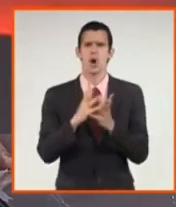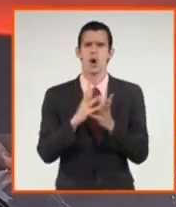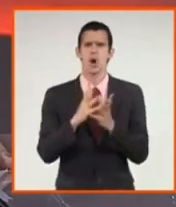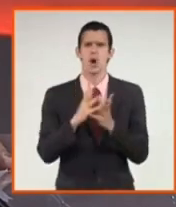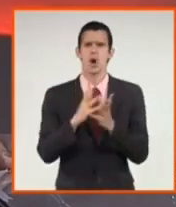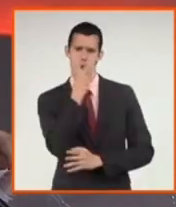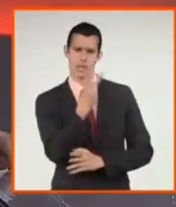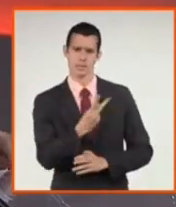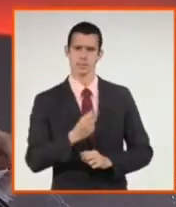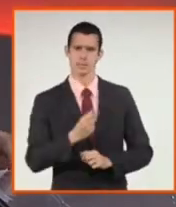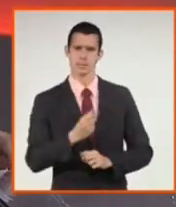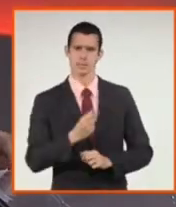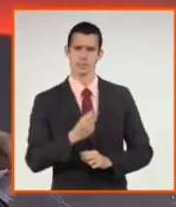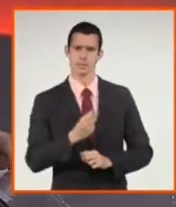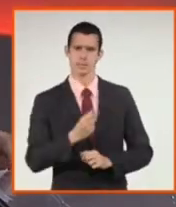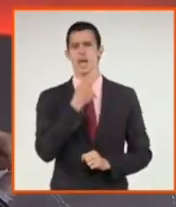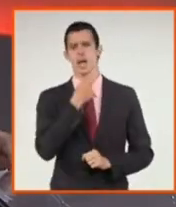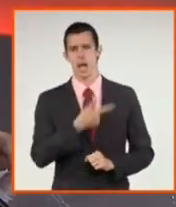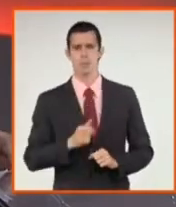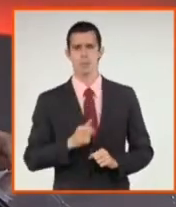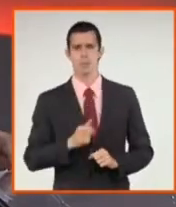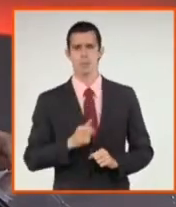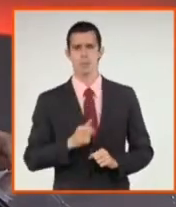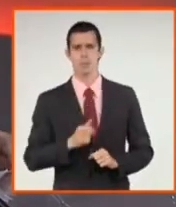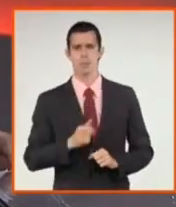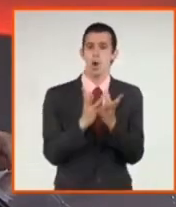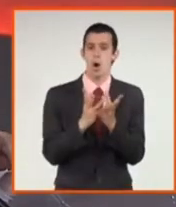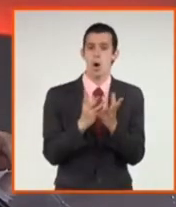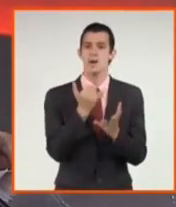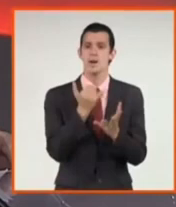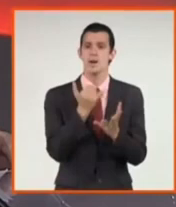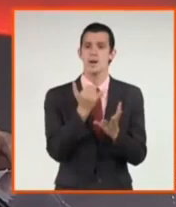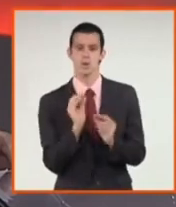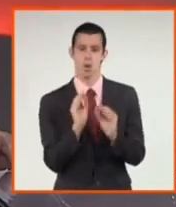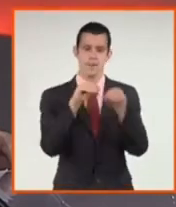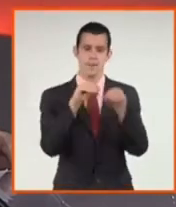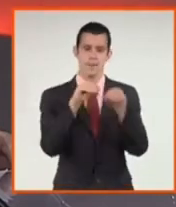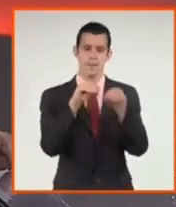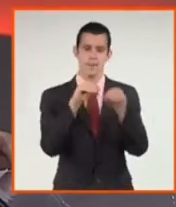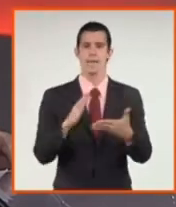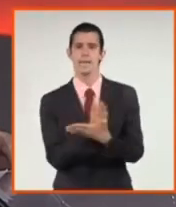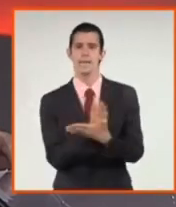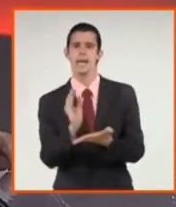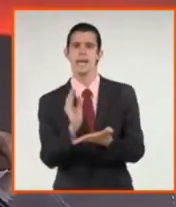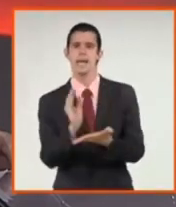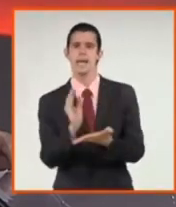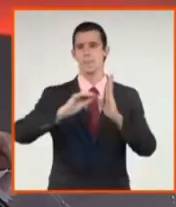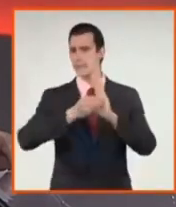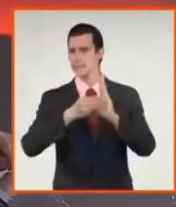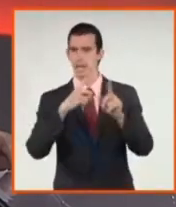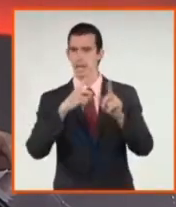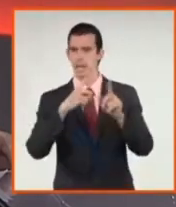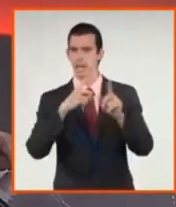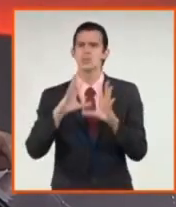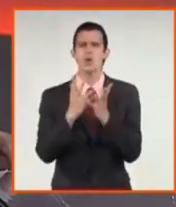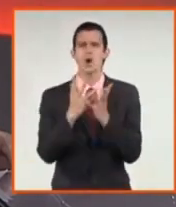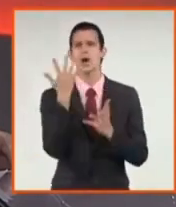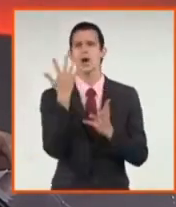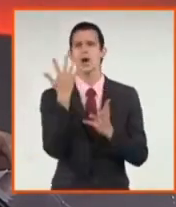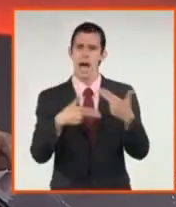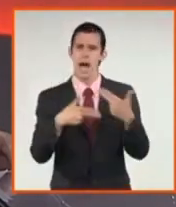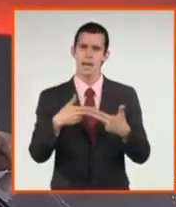eso mensualmente y también en los casos de que el consumo electricidad de esa vivienda sea inferior